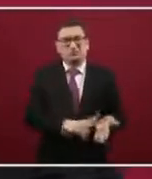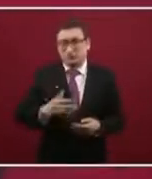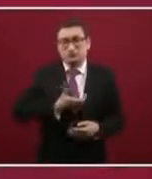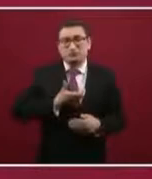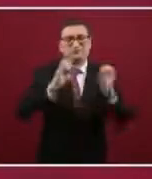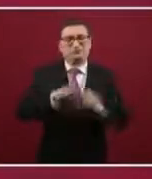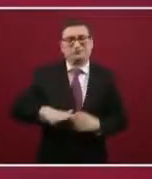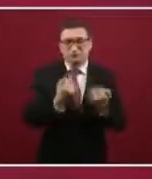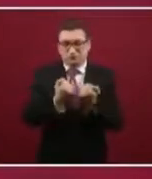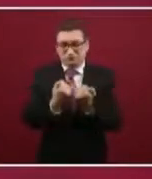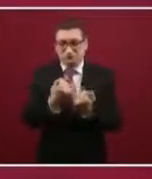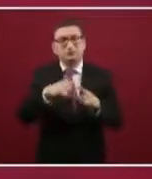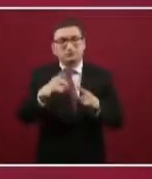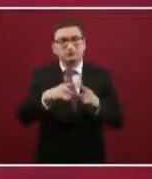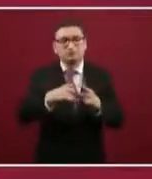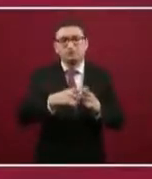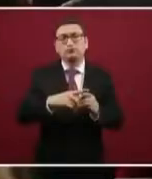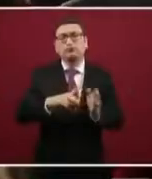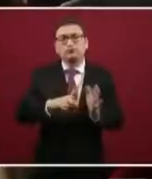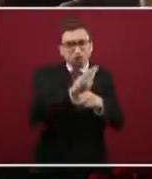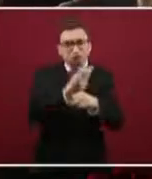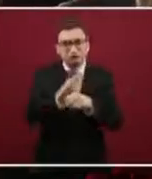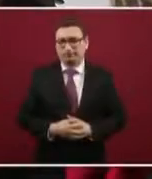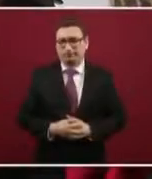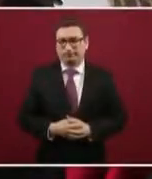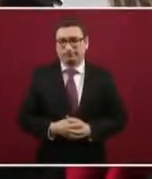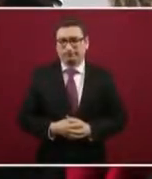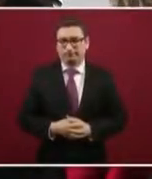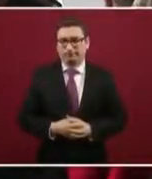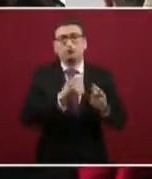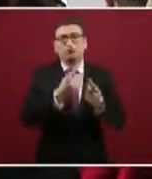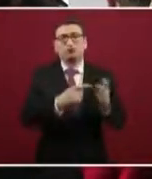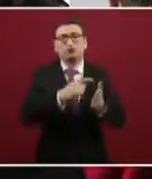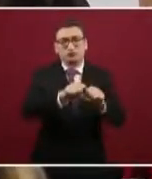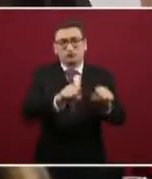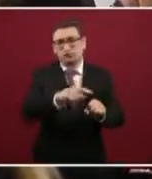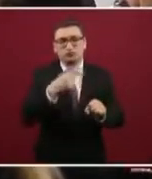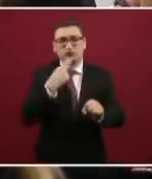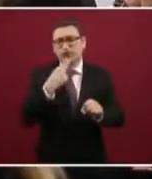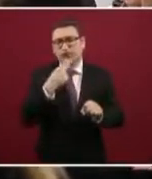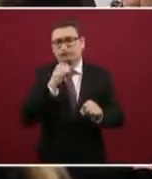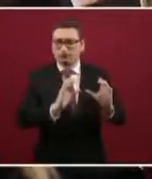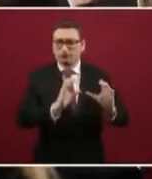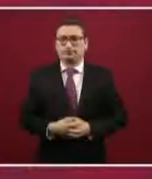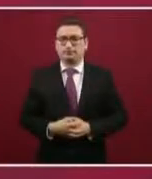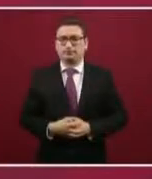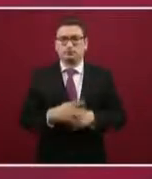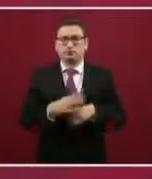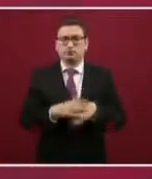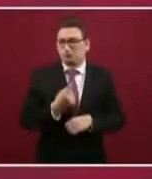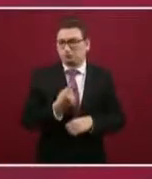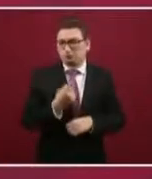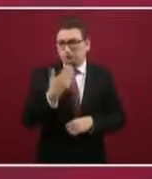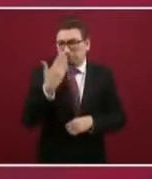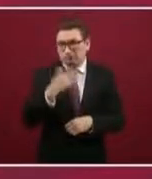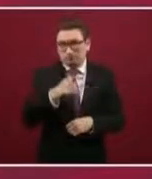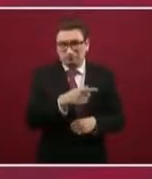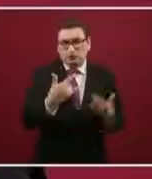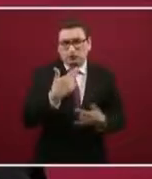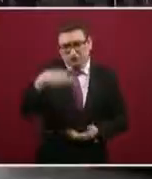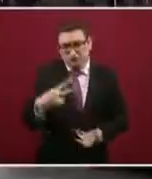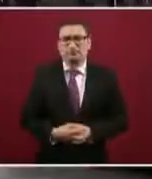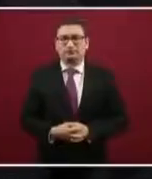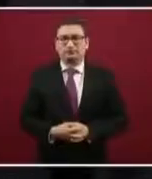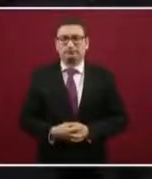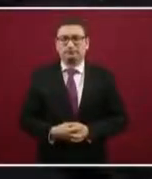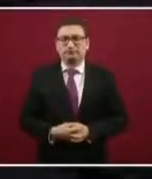del palacio. Incluso puedo decir que se van a dar áreas que se van a conservar. No se van a hacer salones. se va a mantener porque es la historia, es el patrimonio,